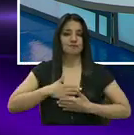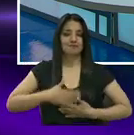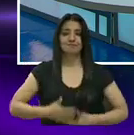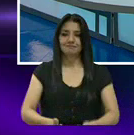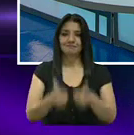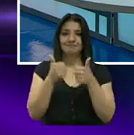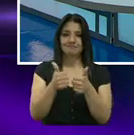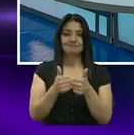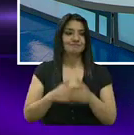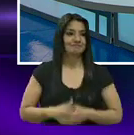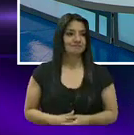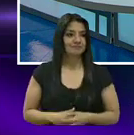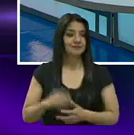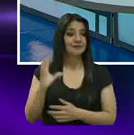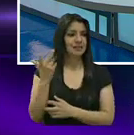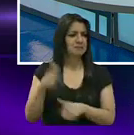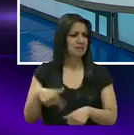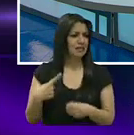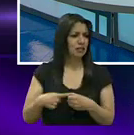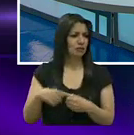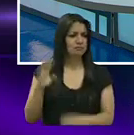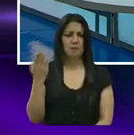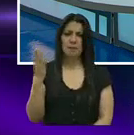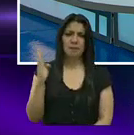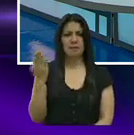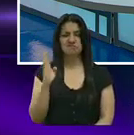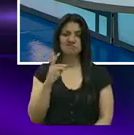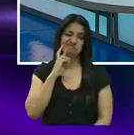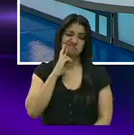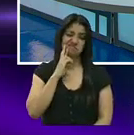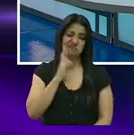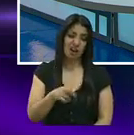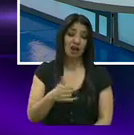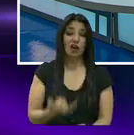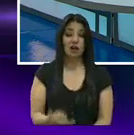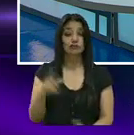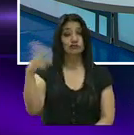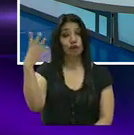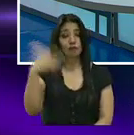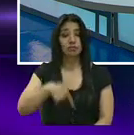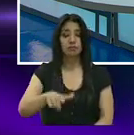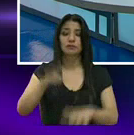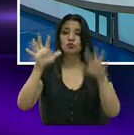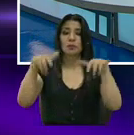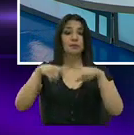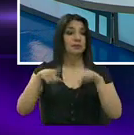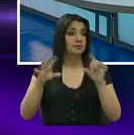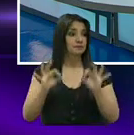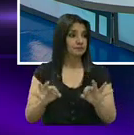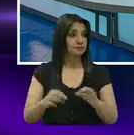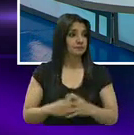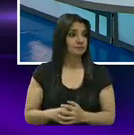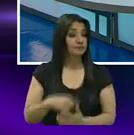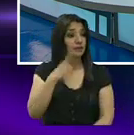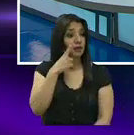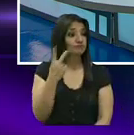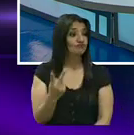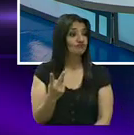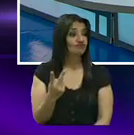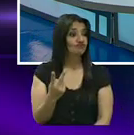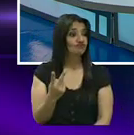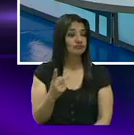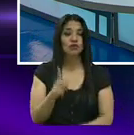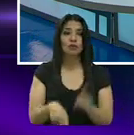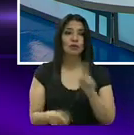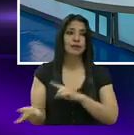qué nos depara y saben que el clima de quito es bastante raro bastante cambiante ahorita estamos con sales después un ratito pero hoy los caballeros todavía